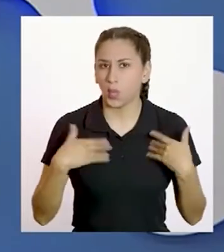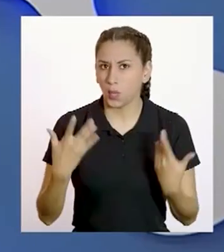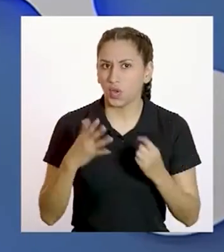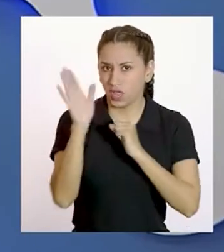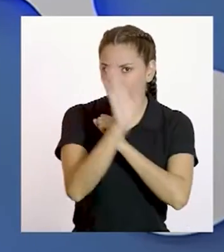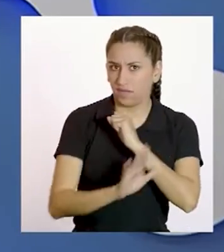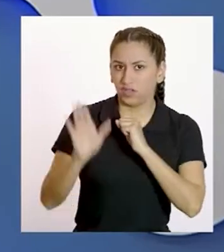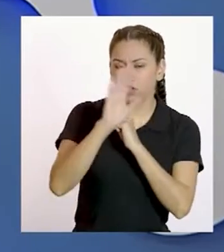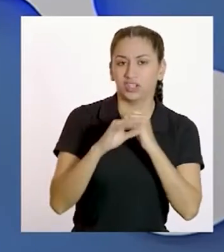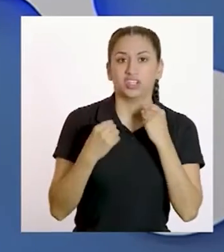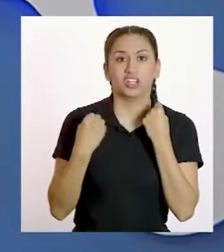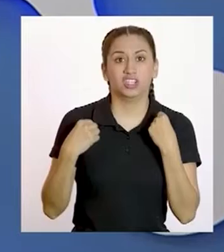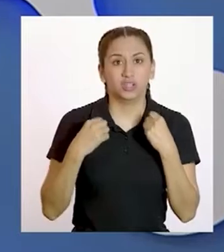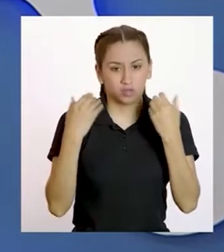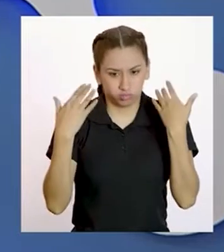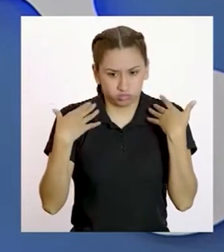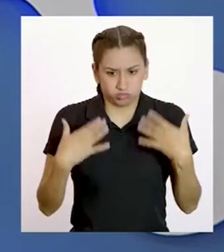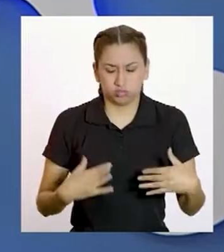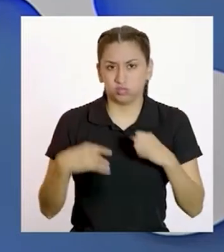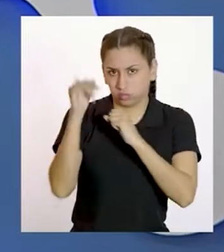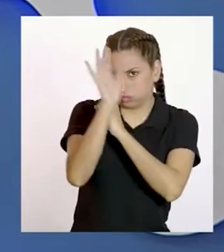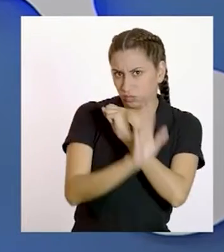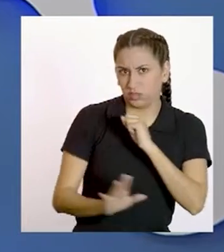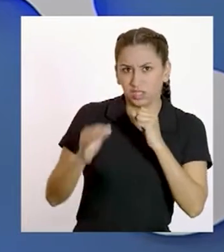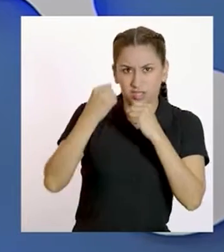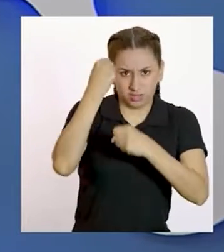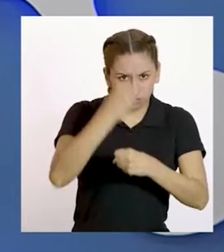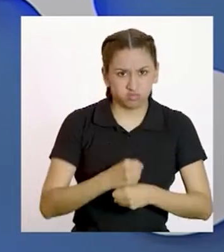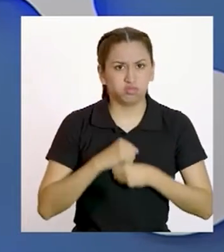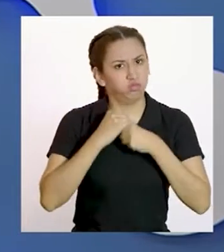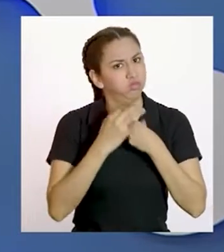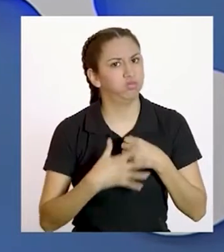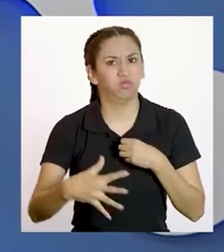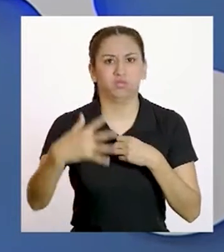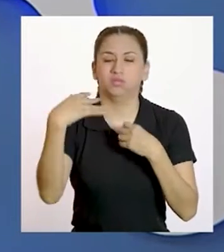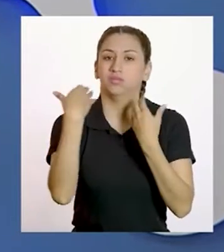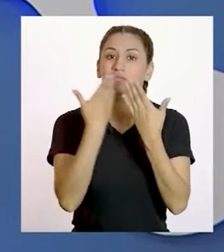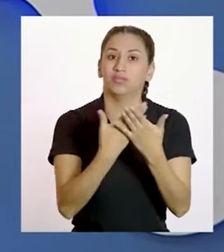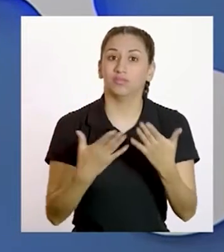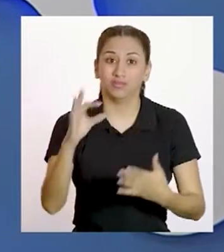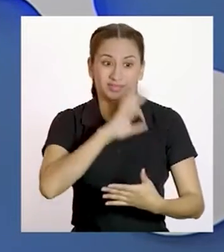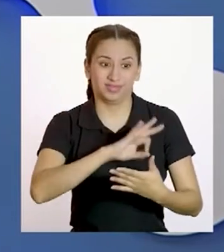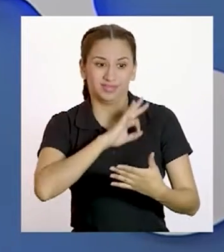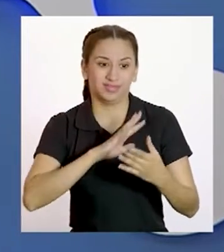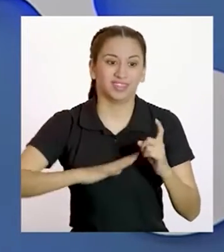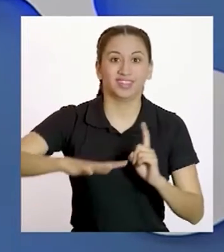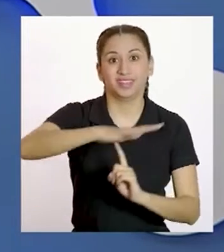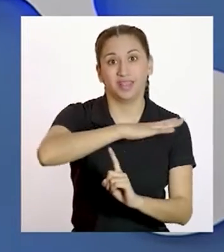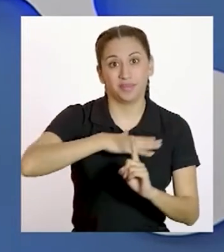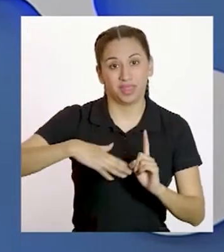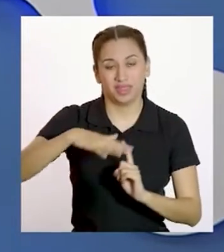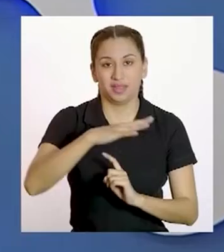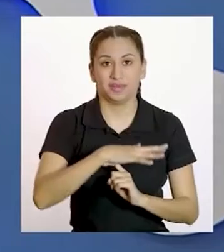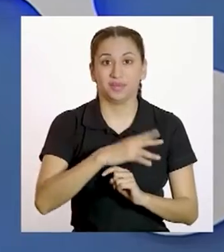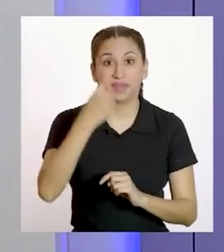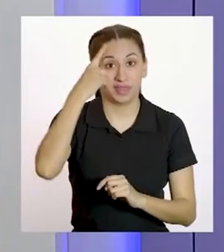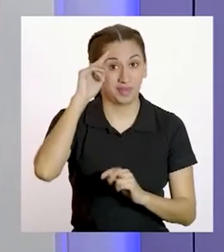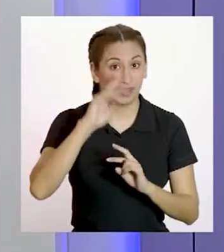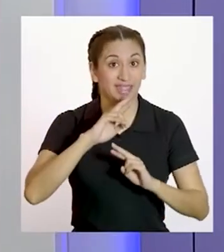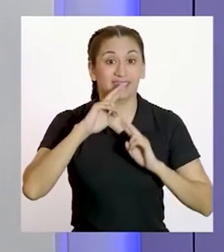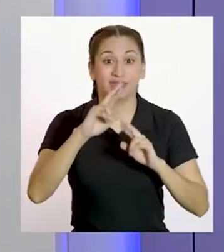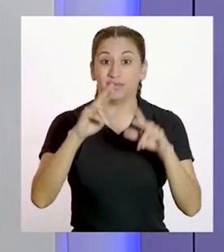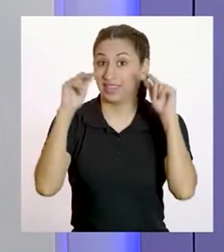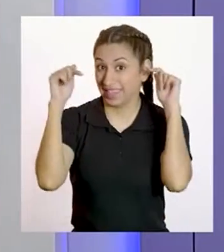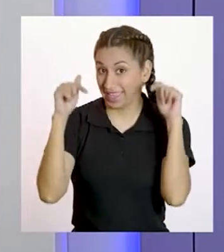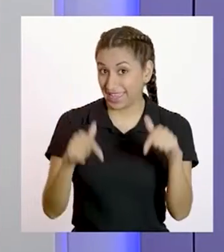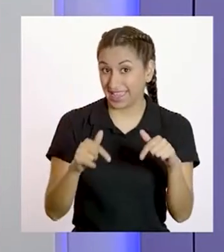¿cómo podríamos fortalecer nuestro sistema inmunológico aprovechando en forma sostenible los recursos que se encuentran en el ambiente? Y